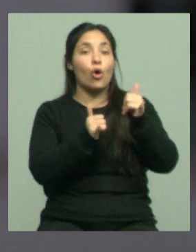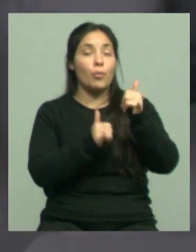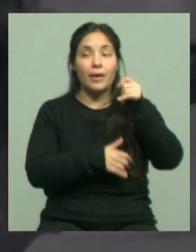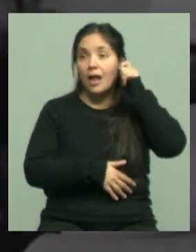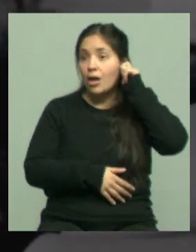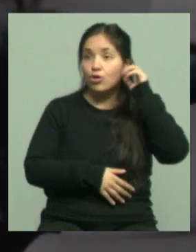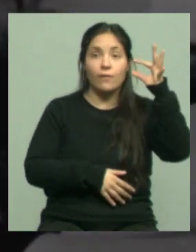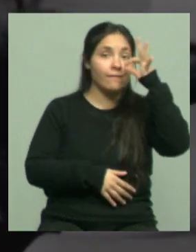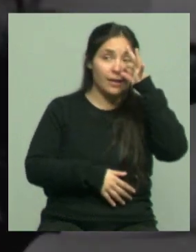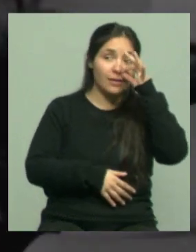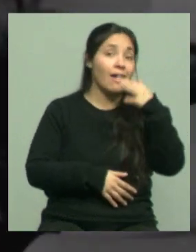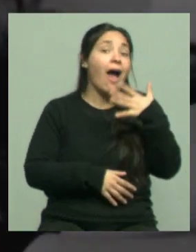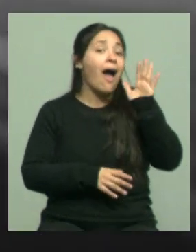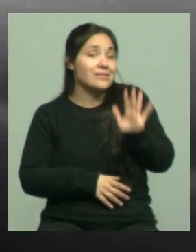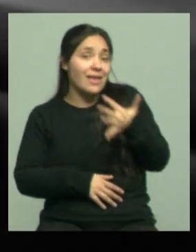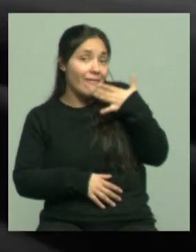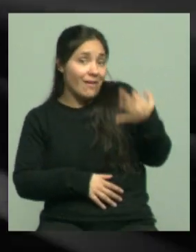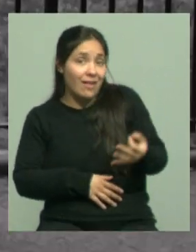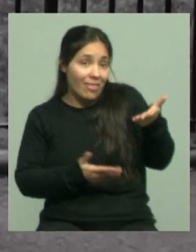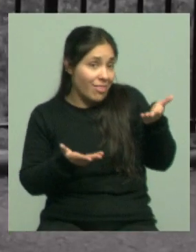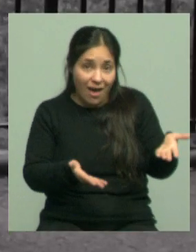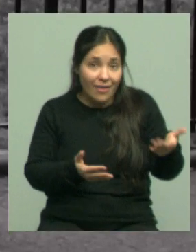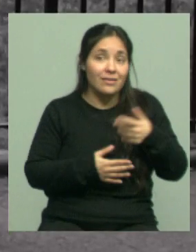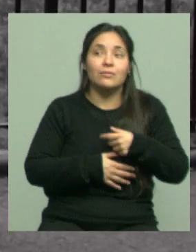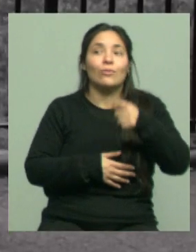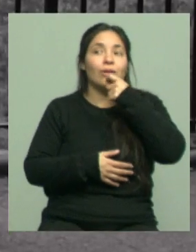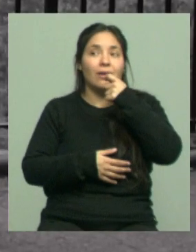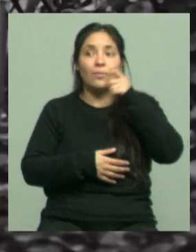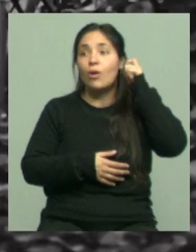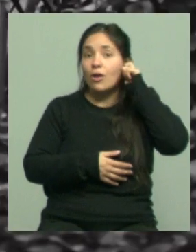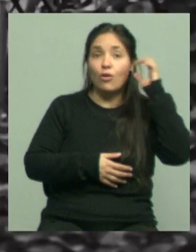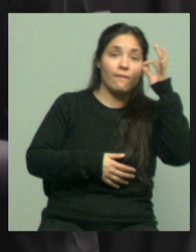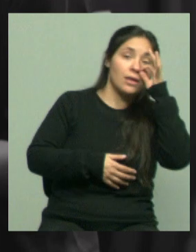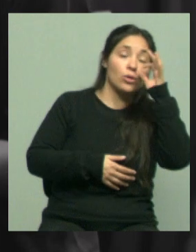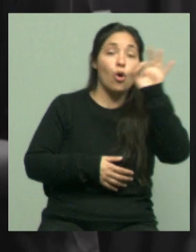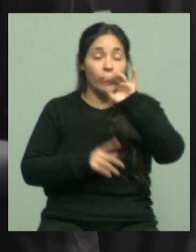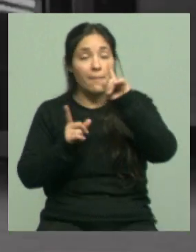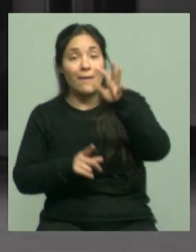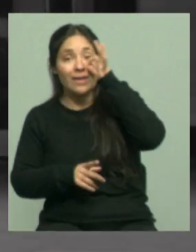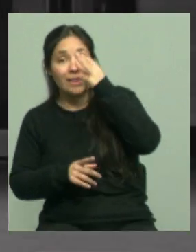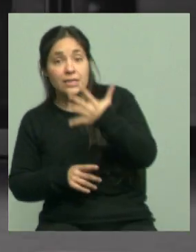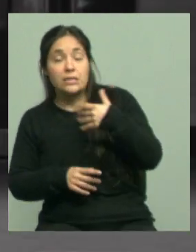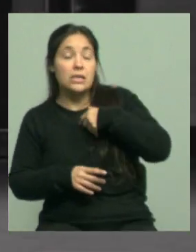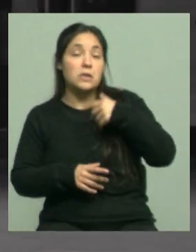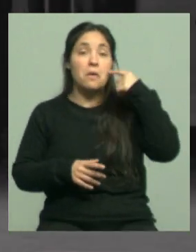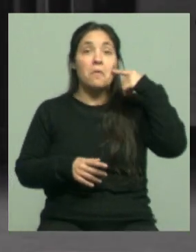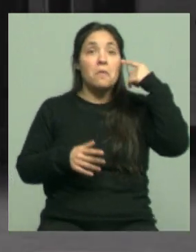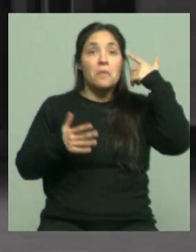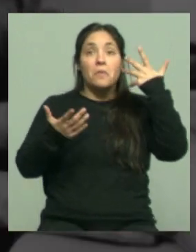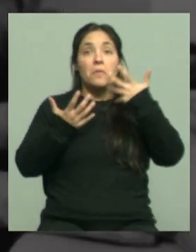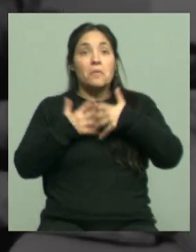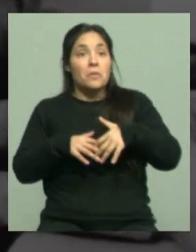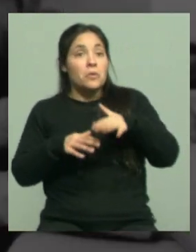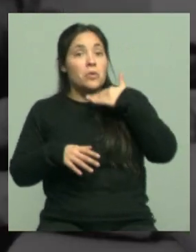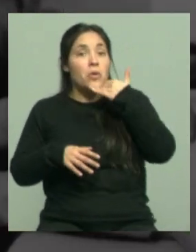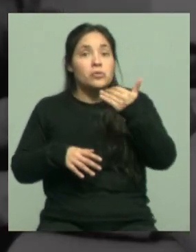que puedes tener 20 años, puedes tener 25 y todavía no saber qué vas a hacer de tu vida. Claro. Tener esas dudas que son existenciales y que no